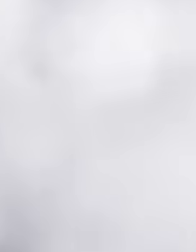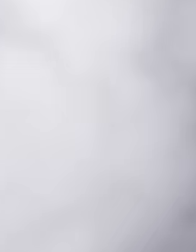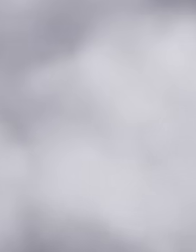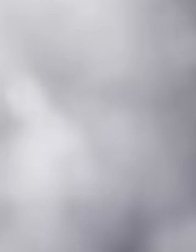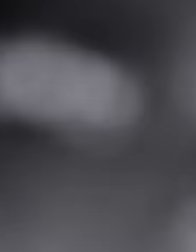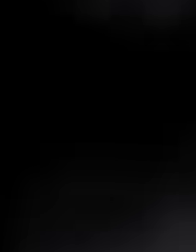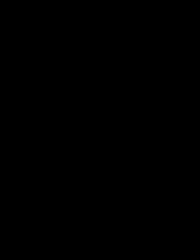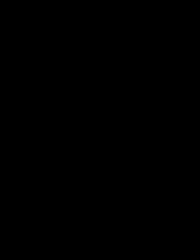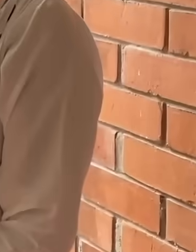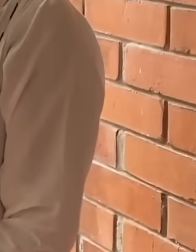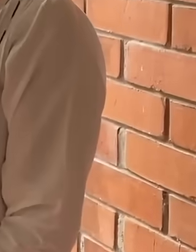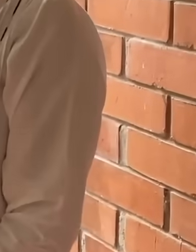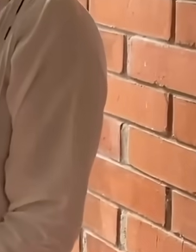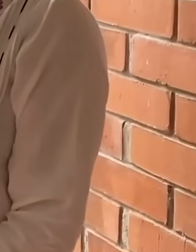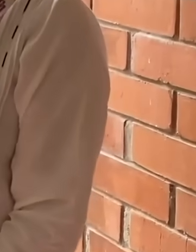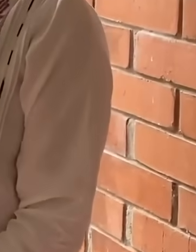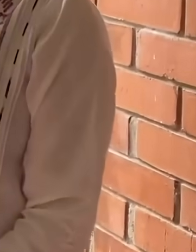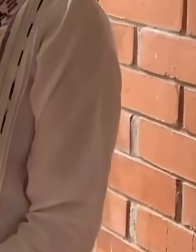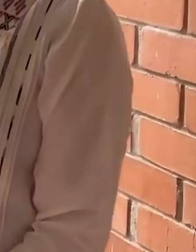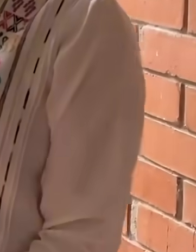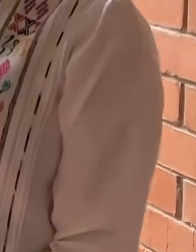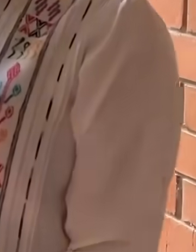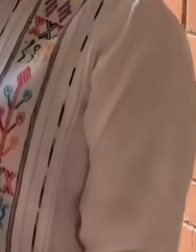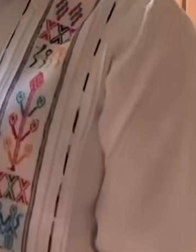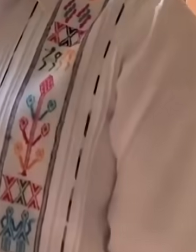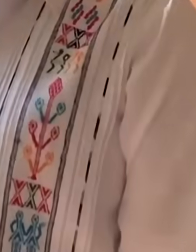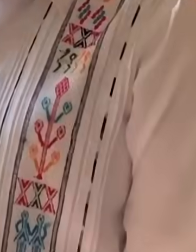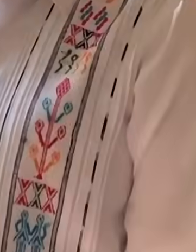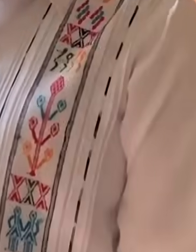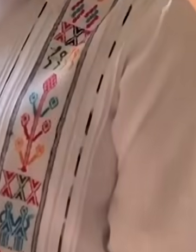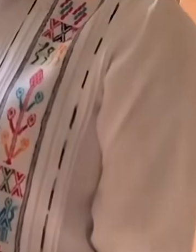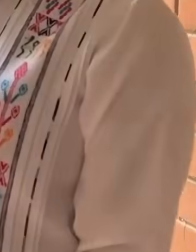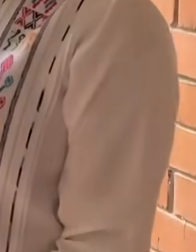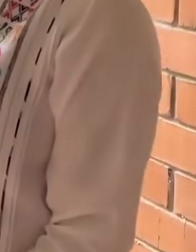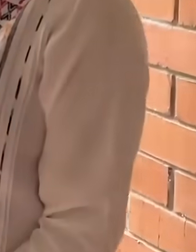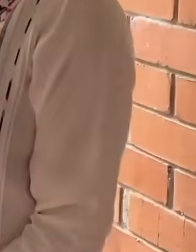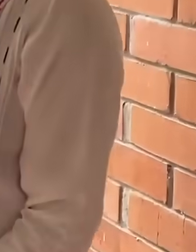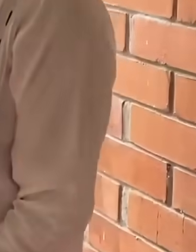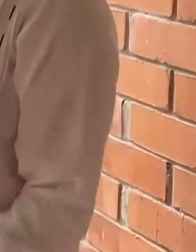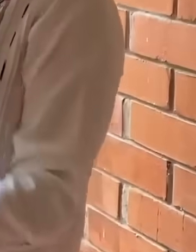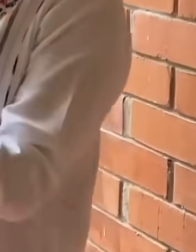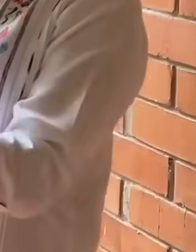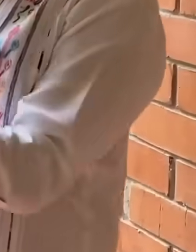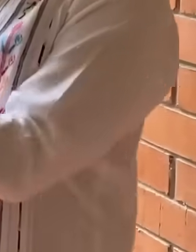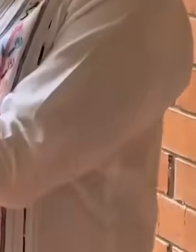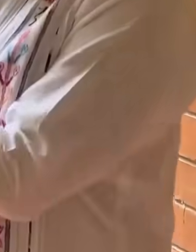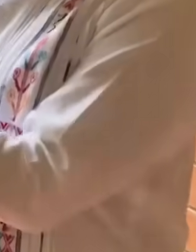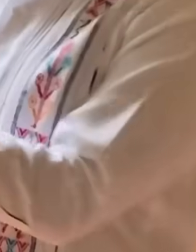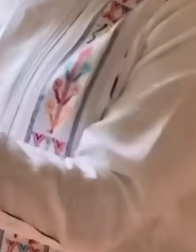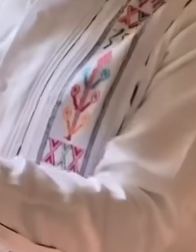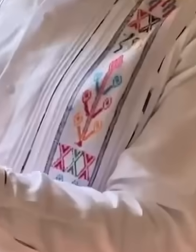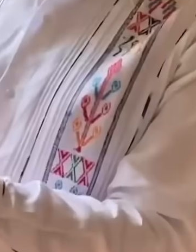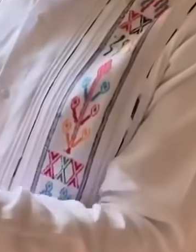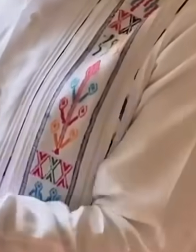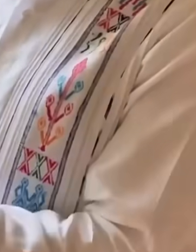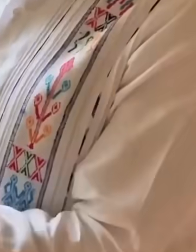El expresidente Andrés Manuel López Obrador se pronunció en contra de la intervención de Estados Unidos en Venezuela y de la